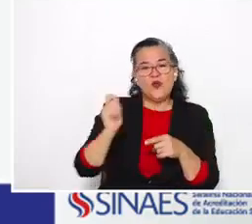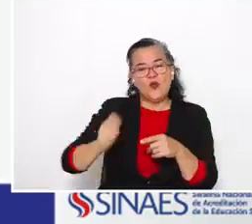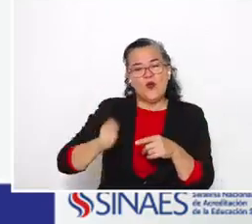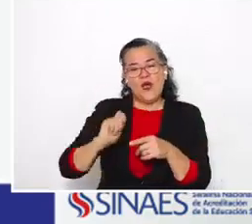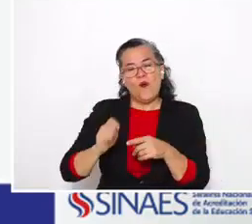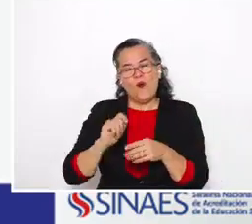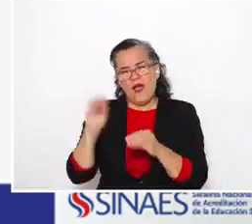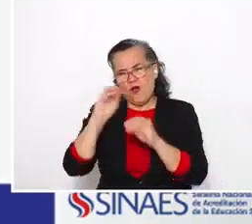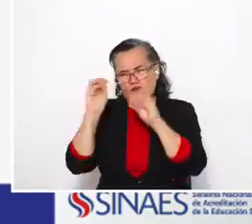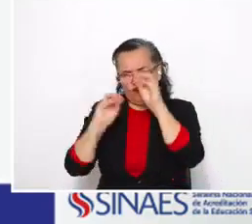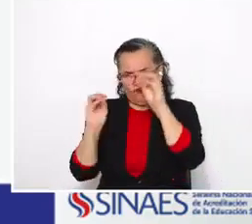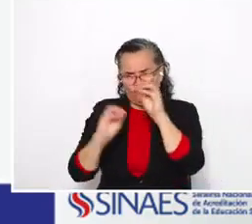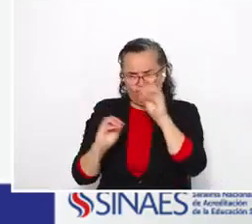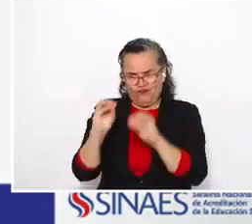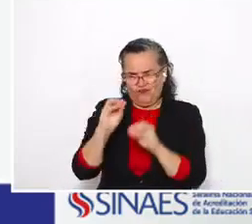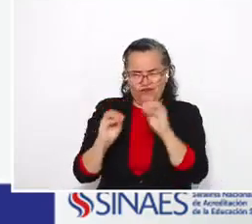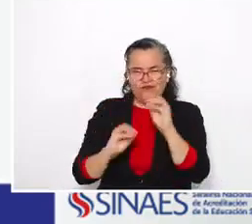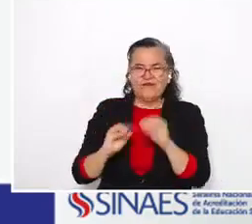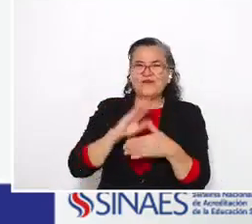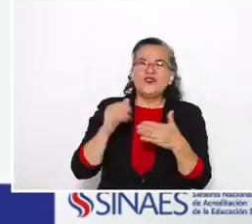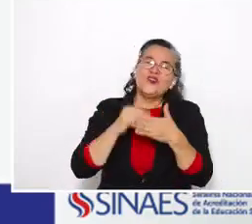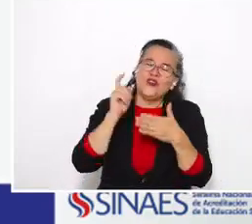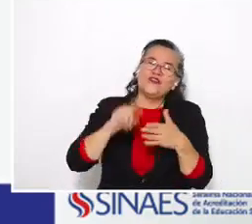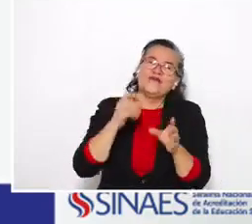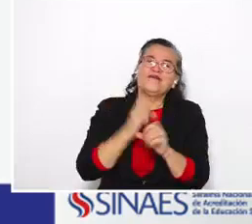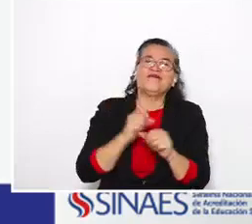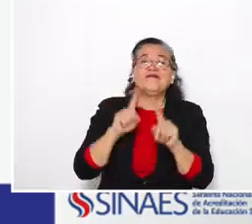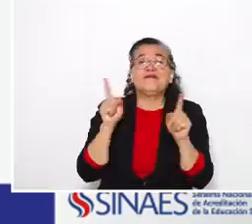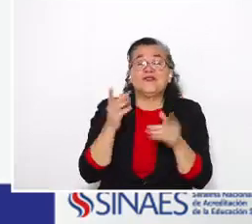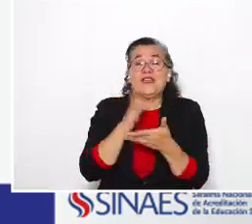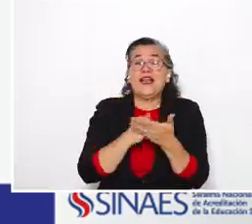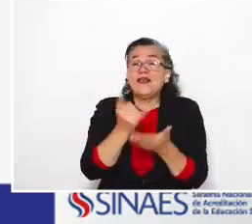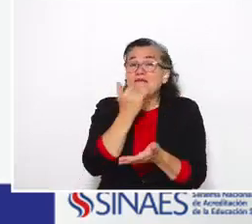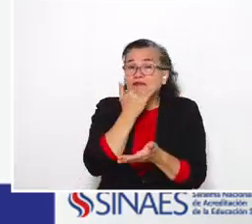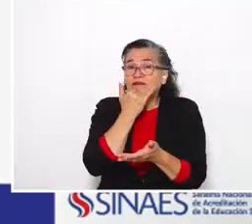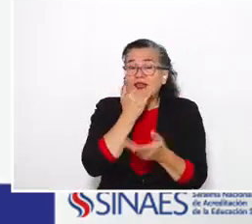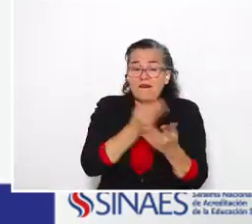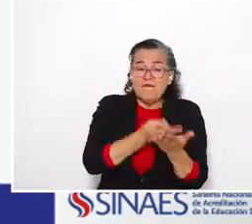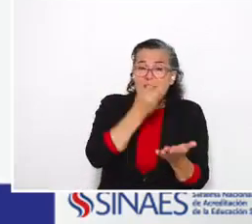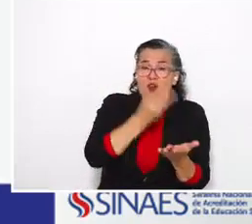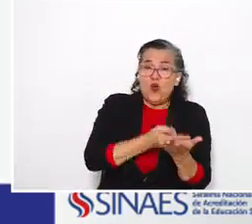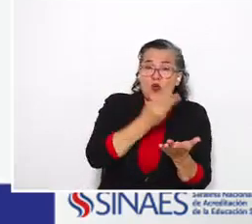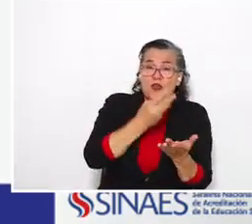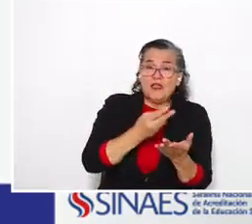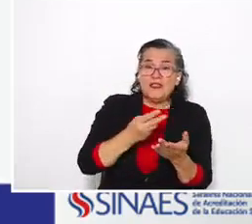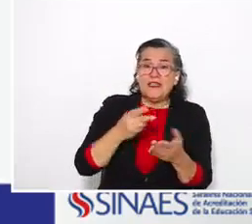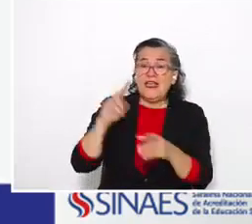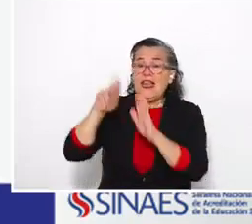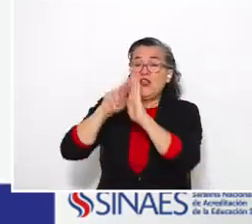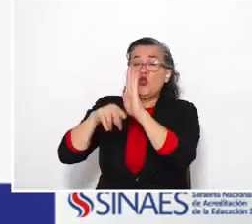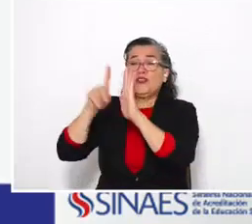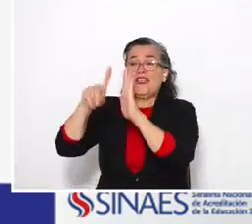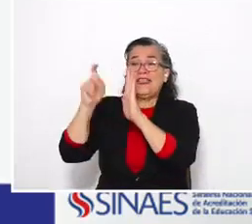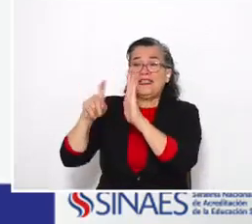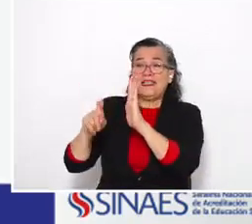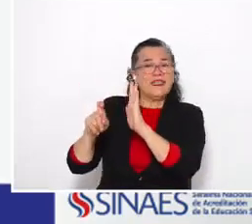nos hizo todo lo que, por lo que hay que pasar. Pero si alguien falla en valores y tiene 100 en todas sus notas, se